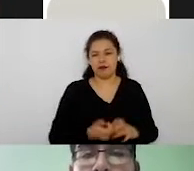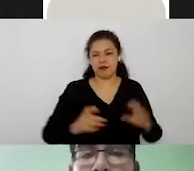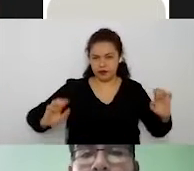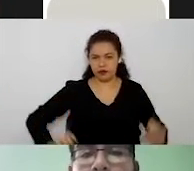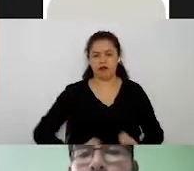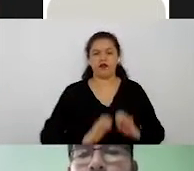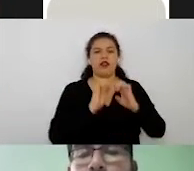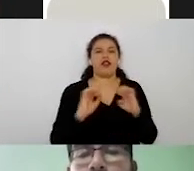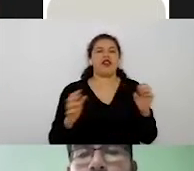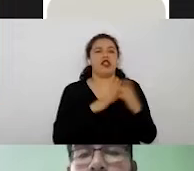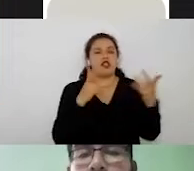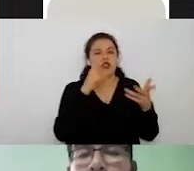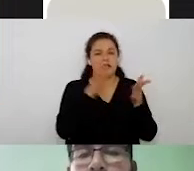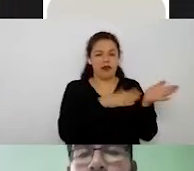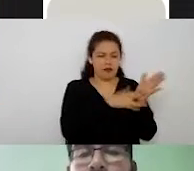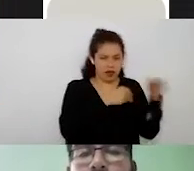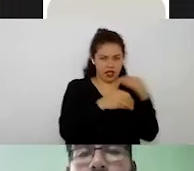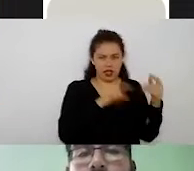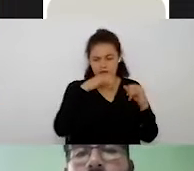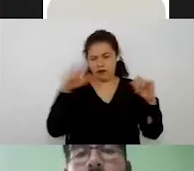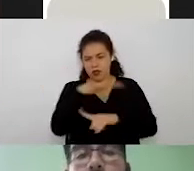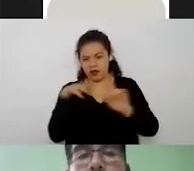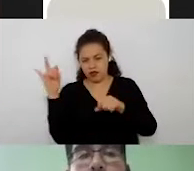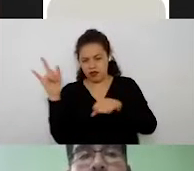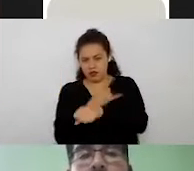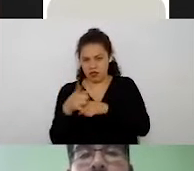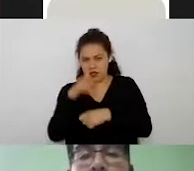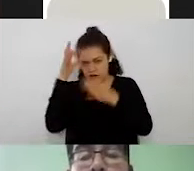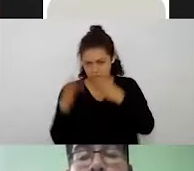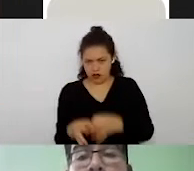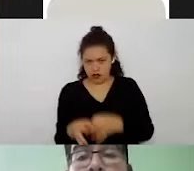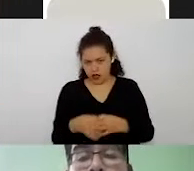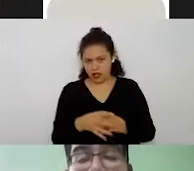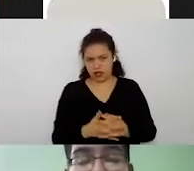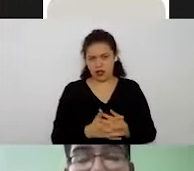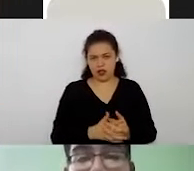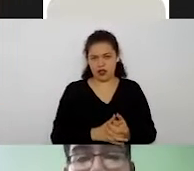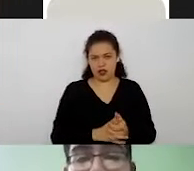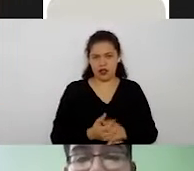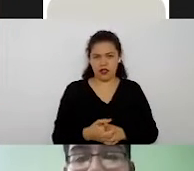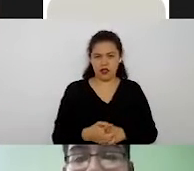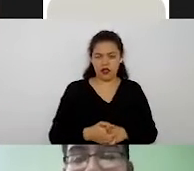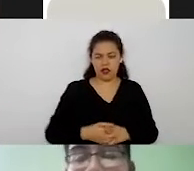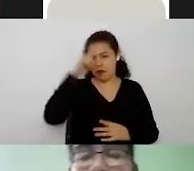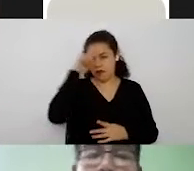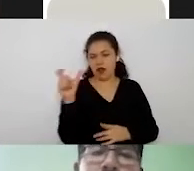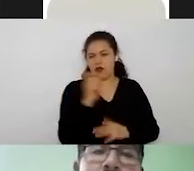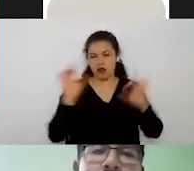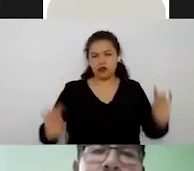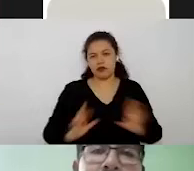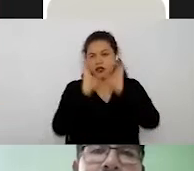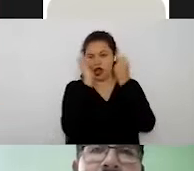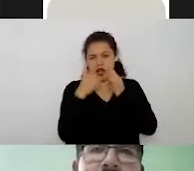de gabinete como en simulacros de la situación, para que cuando en un caso de que tengamos